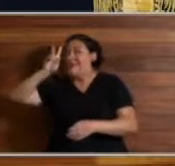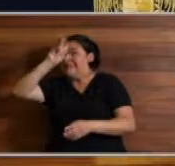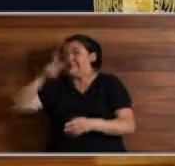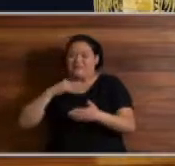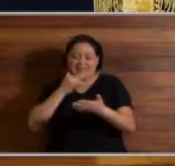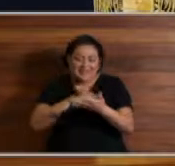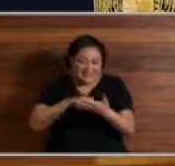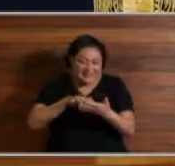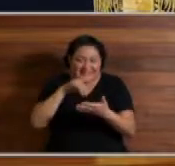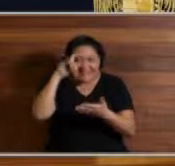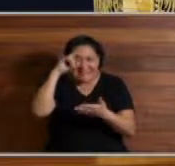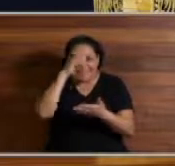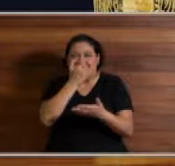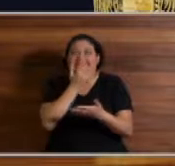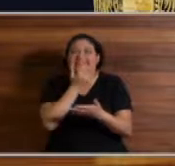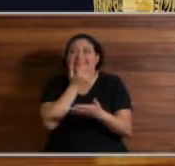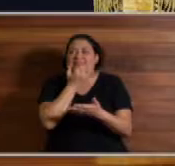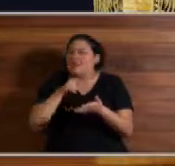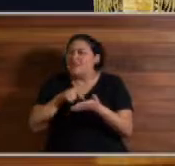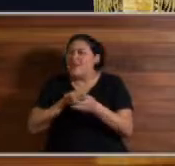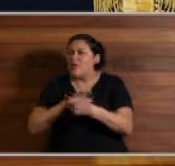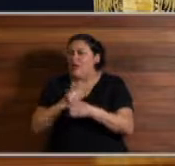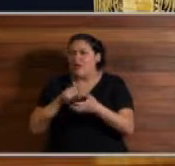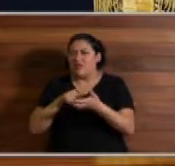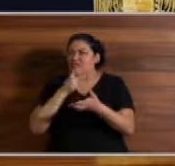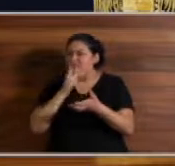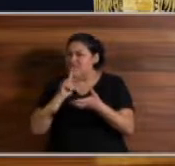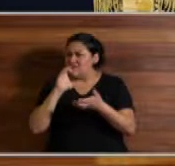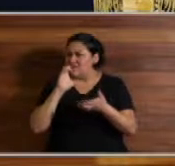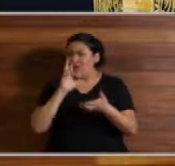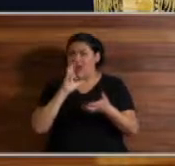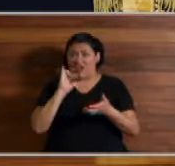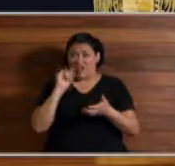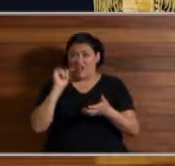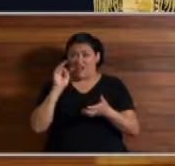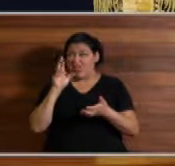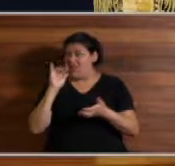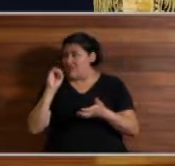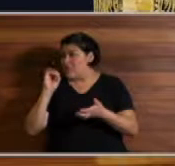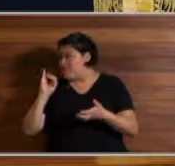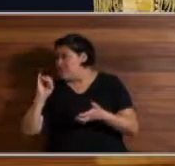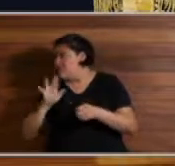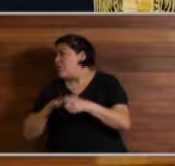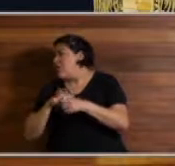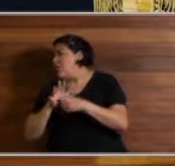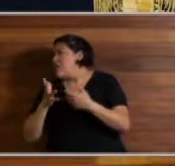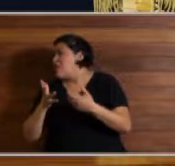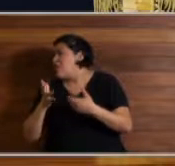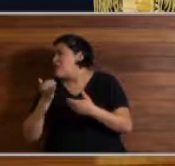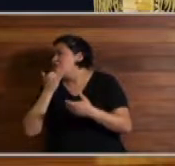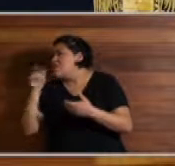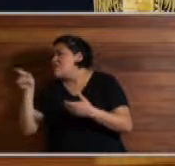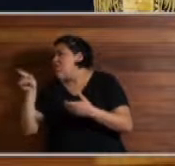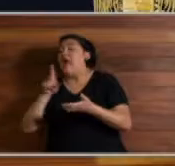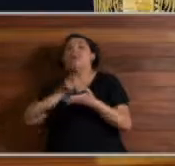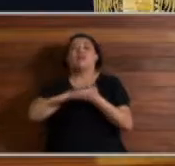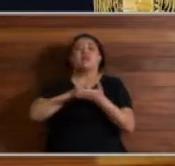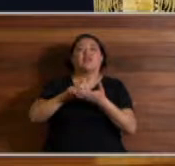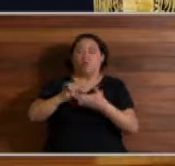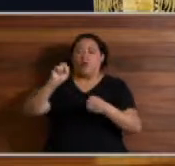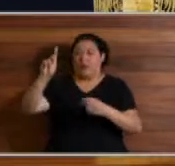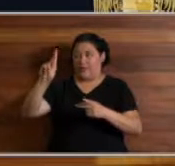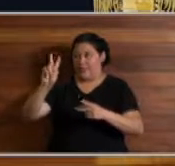me cuesta entender esta palabra. ¿De los criterios integrados? ¿Arturo Caballero? ¿Sí? ¿Sí? De los derechos.